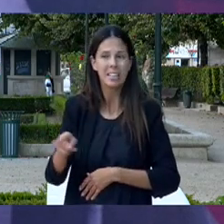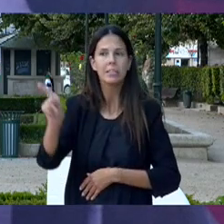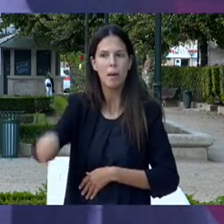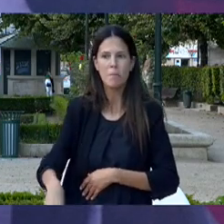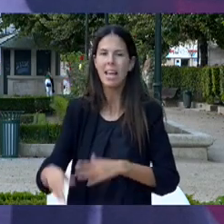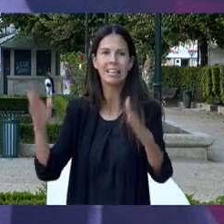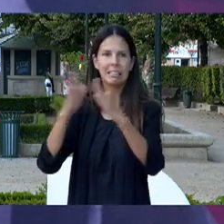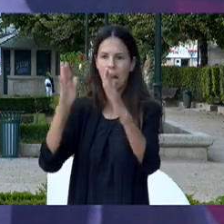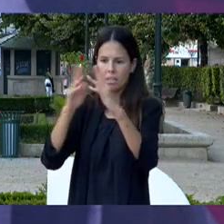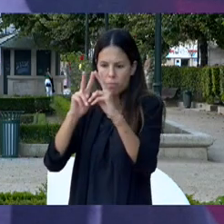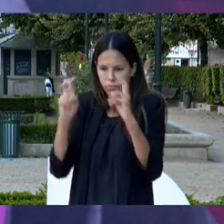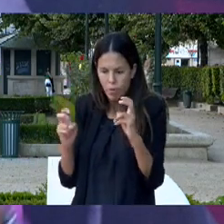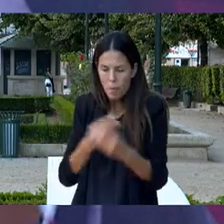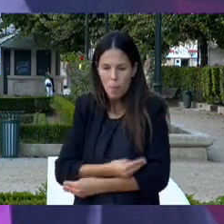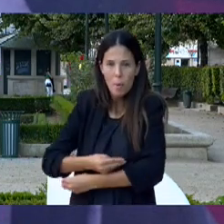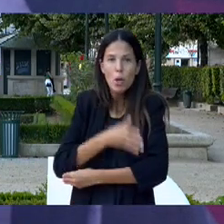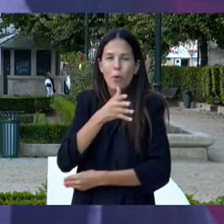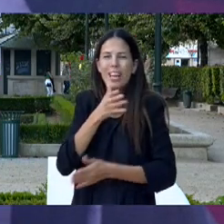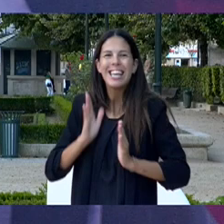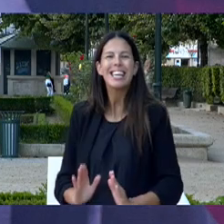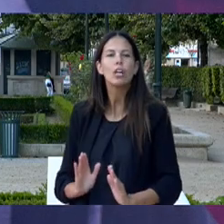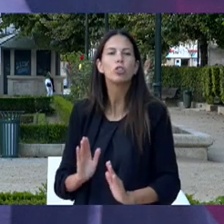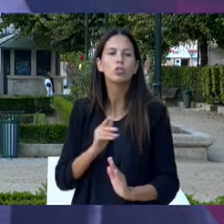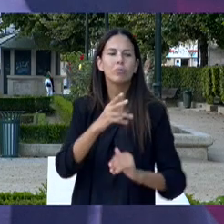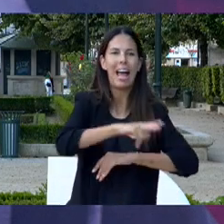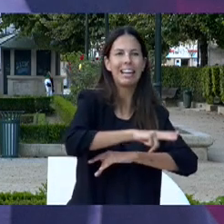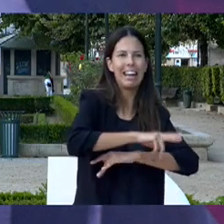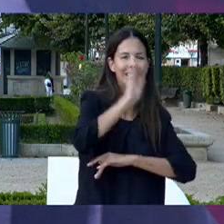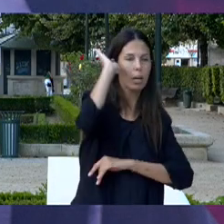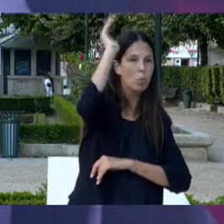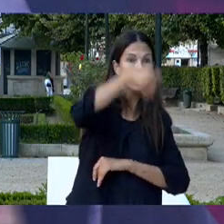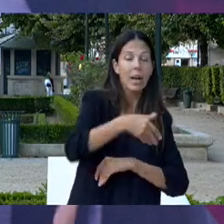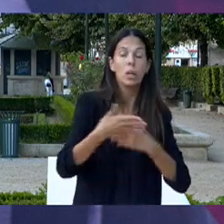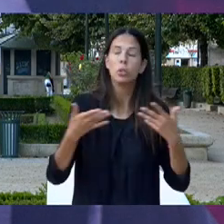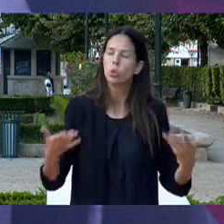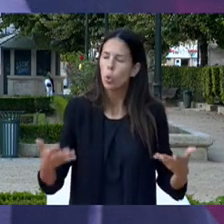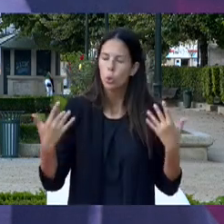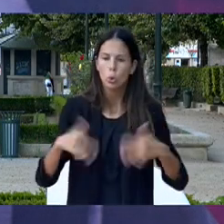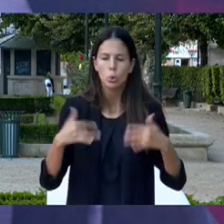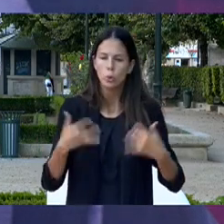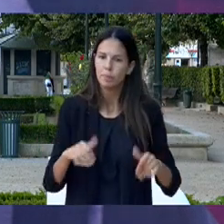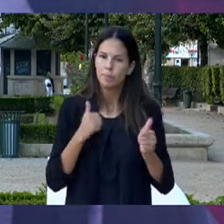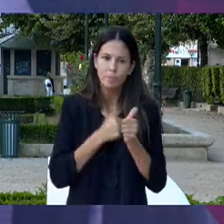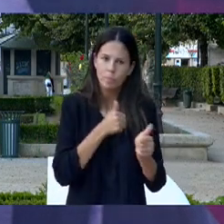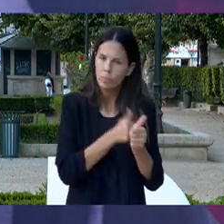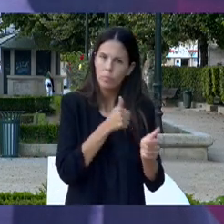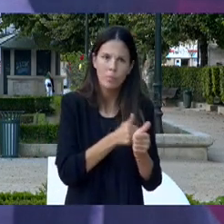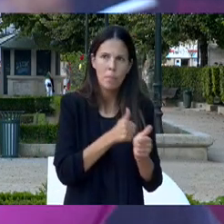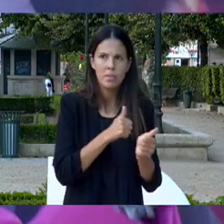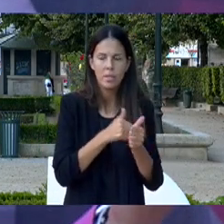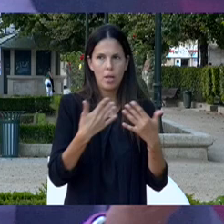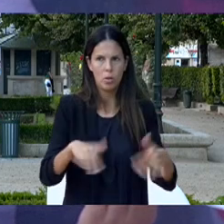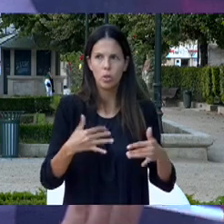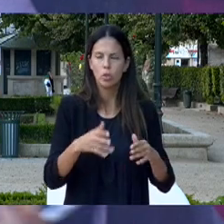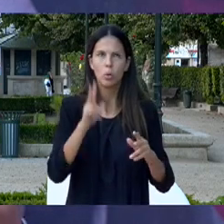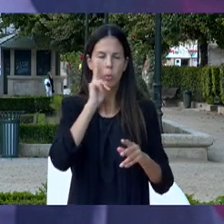arresto domiciliario uns bebés por ser fillos do alcalde republicano. Entón, a represión foi máis alá desa imaxen que temos